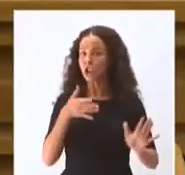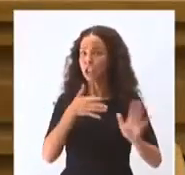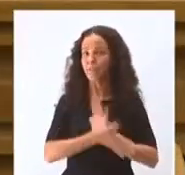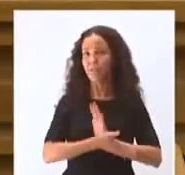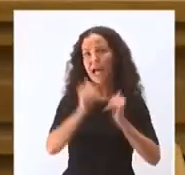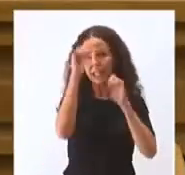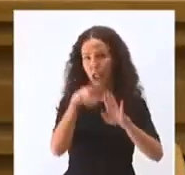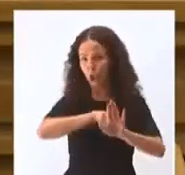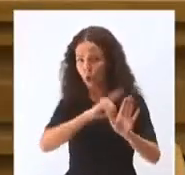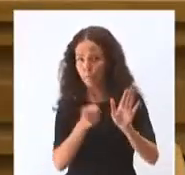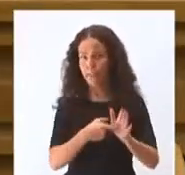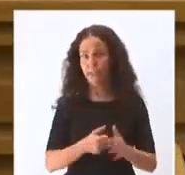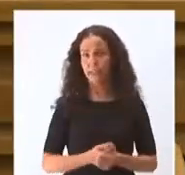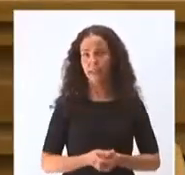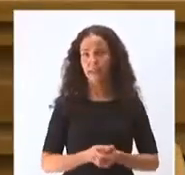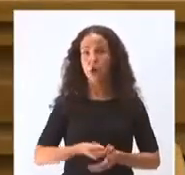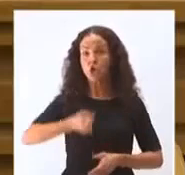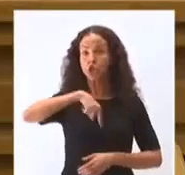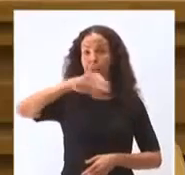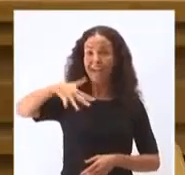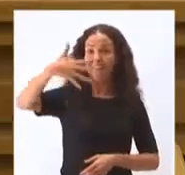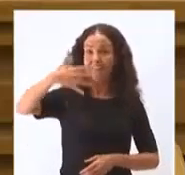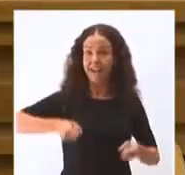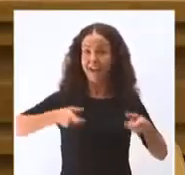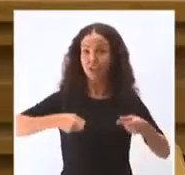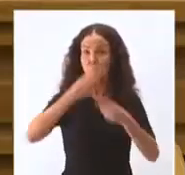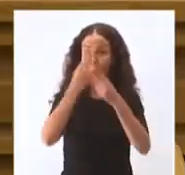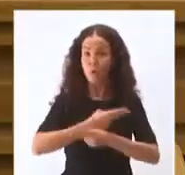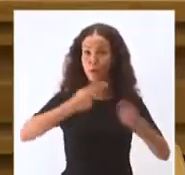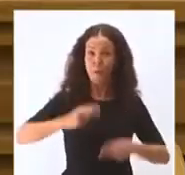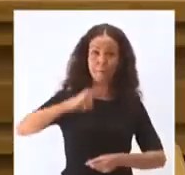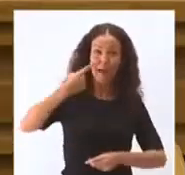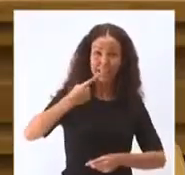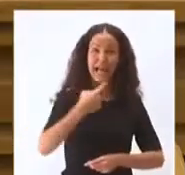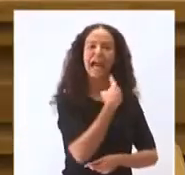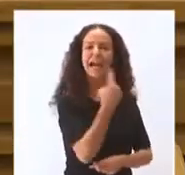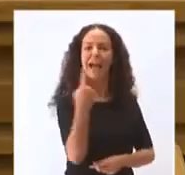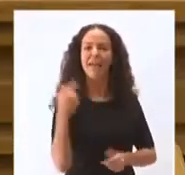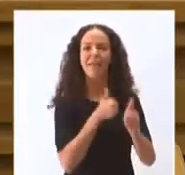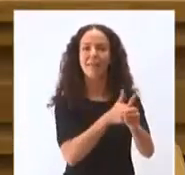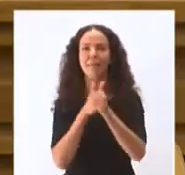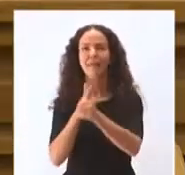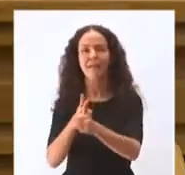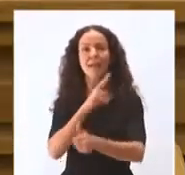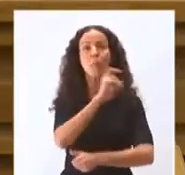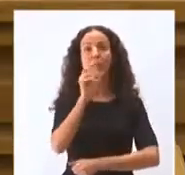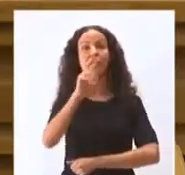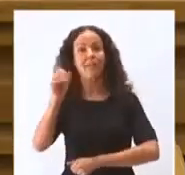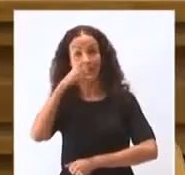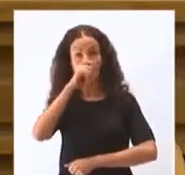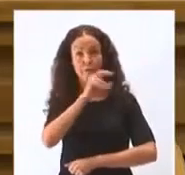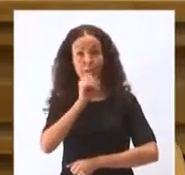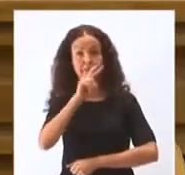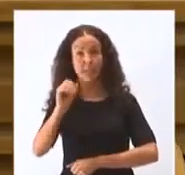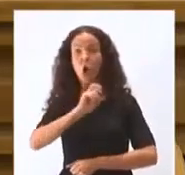rozándola somos la quinta que más gasto público destina por dependiente en el 2020 hay otras comunidades